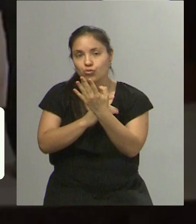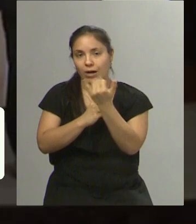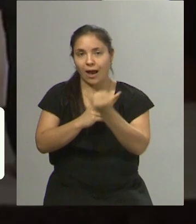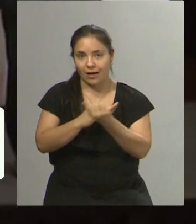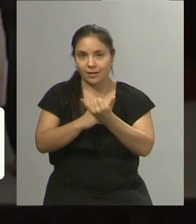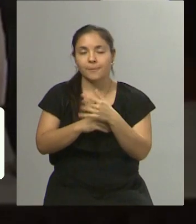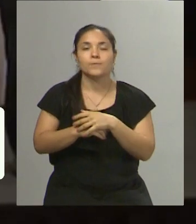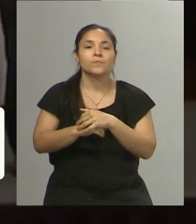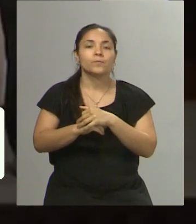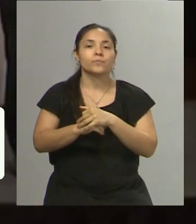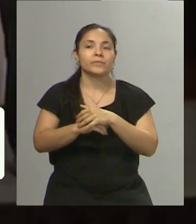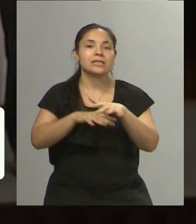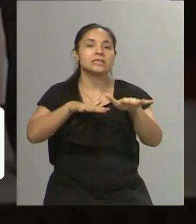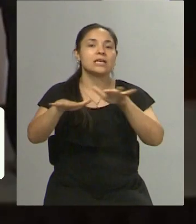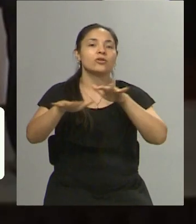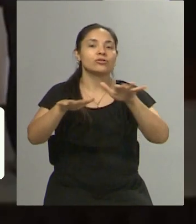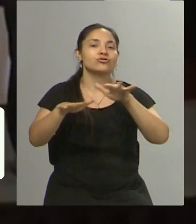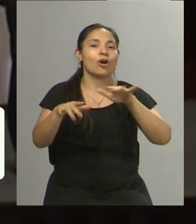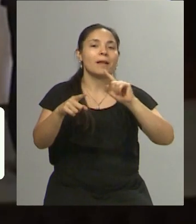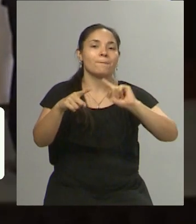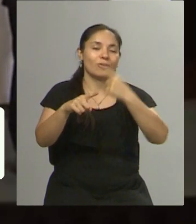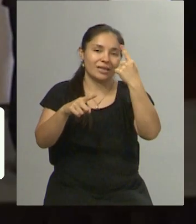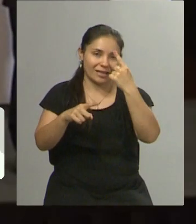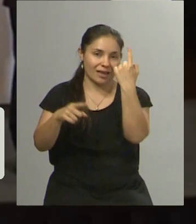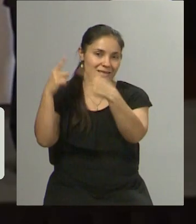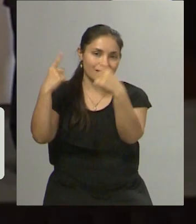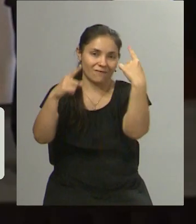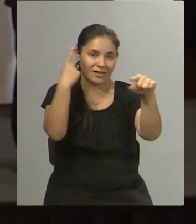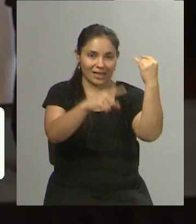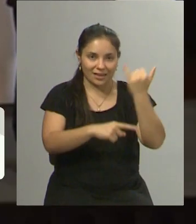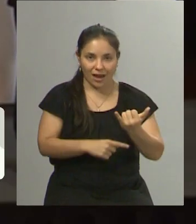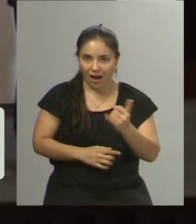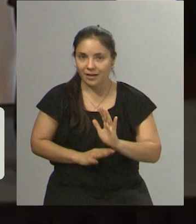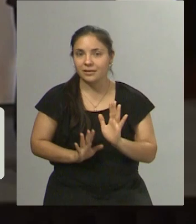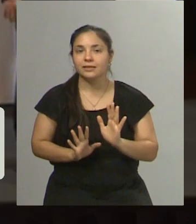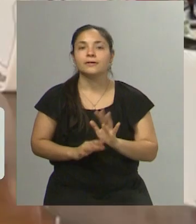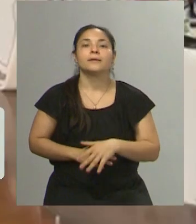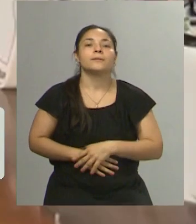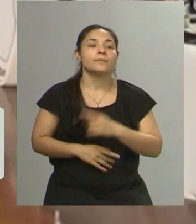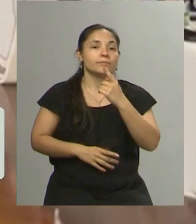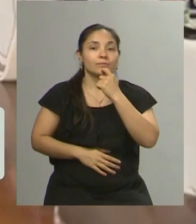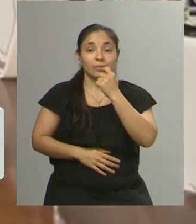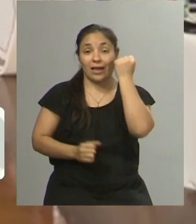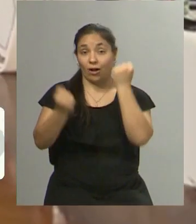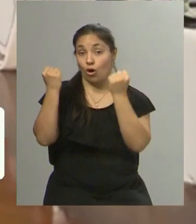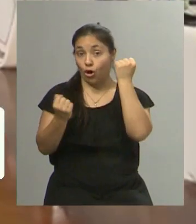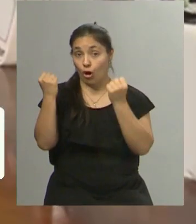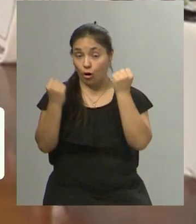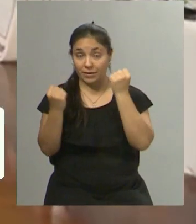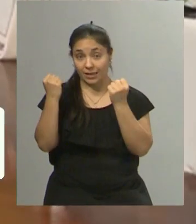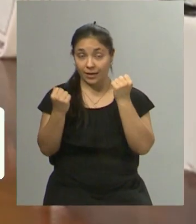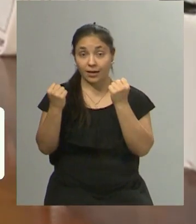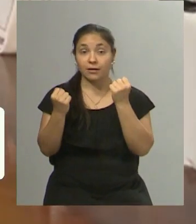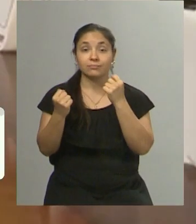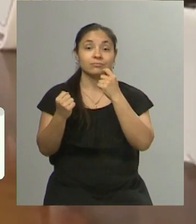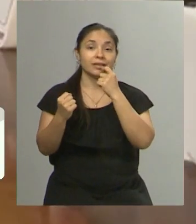distintas situaciones políticas que tiene cada uno de los países que lo componen, pero uno entiende que la situación económica que